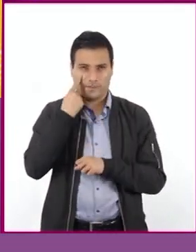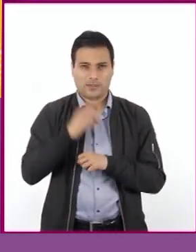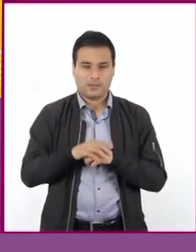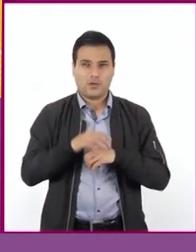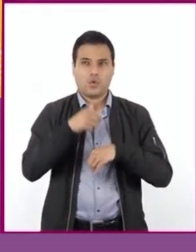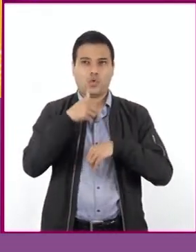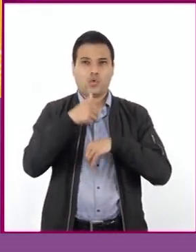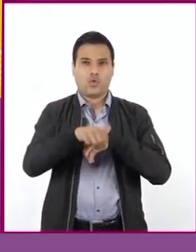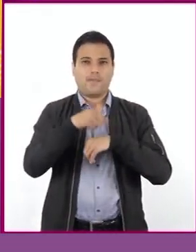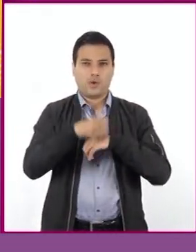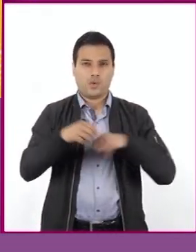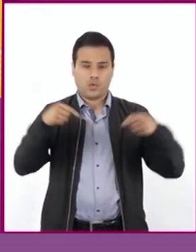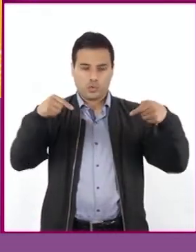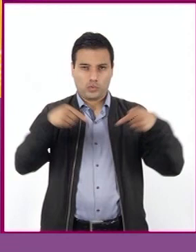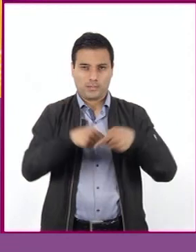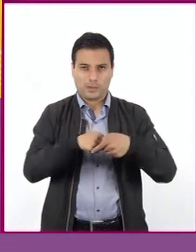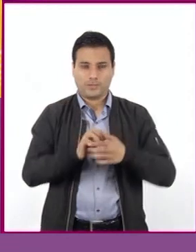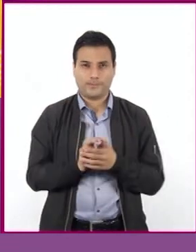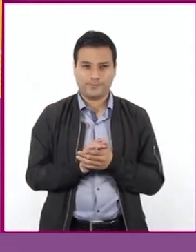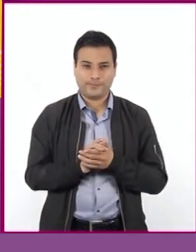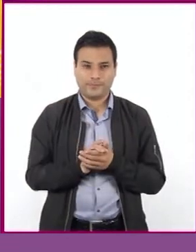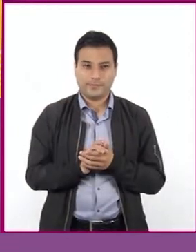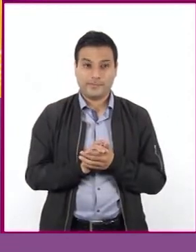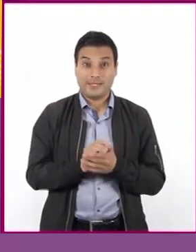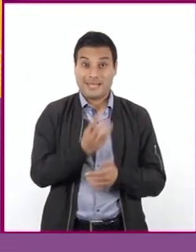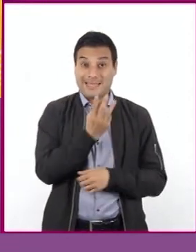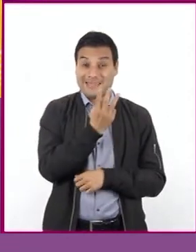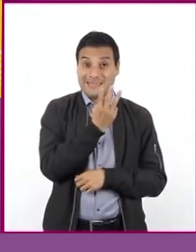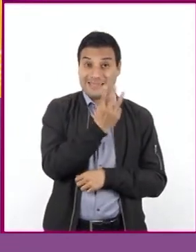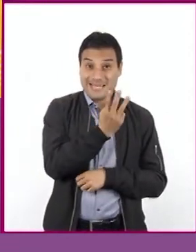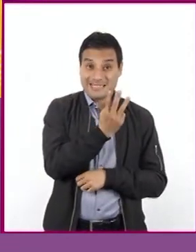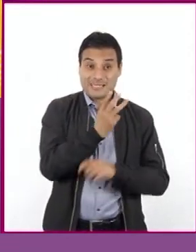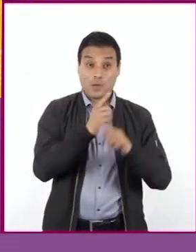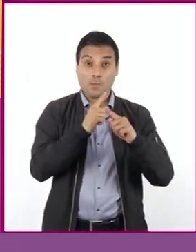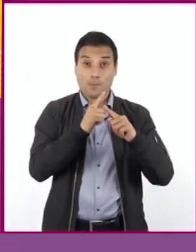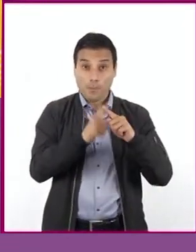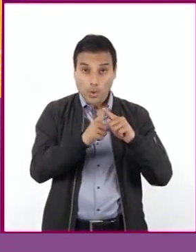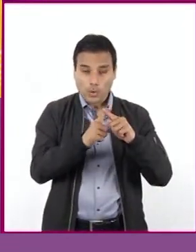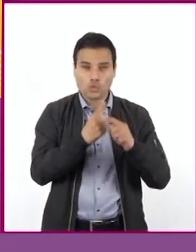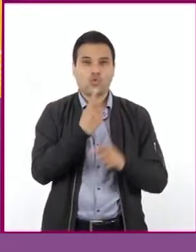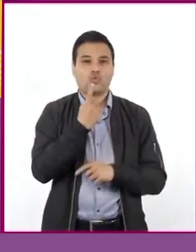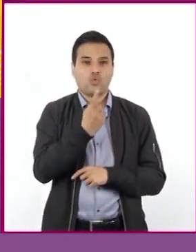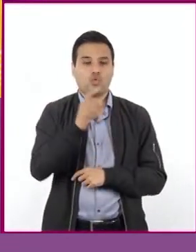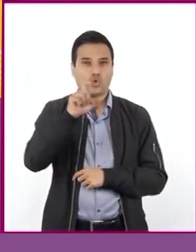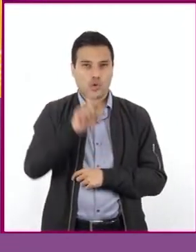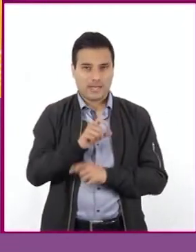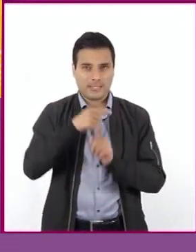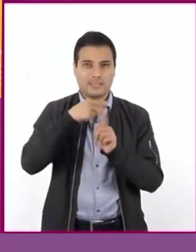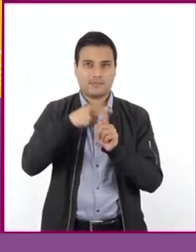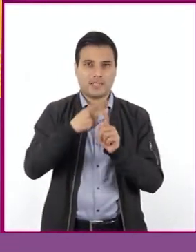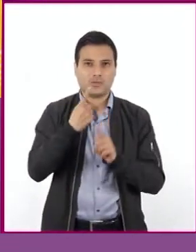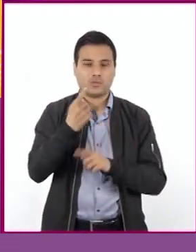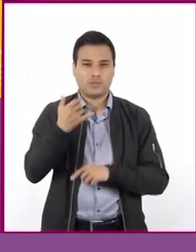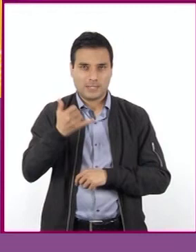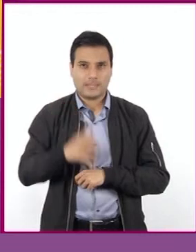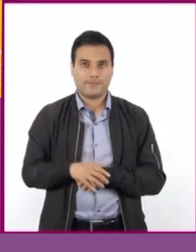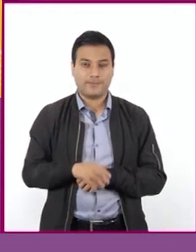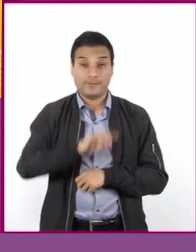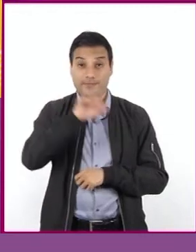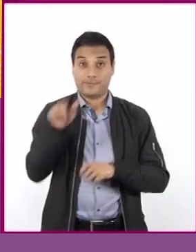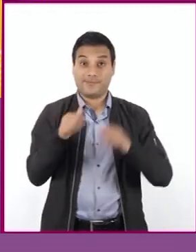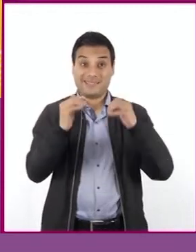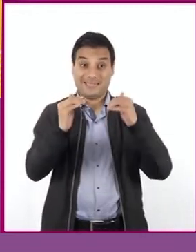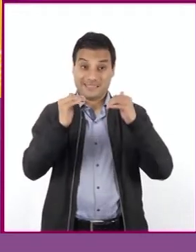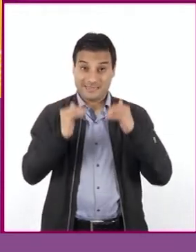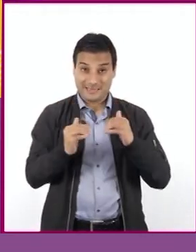es decir, el coeficiente 3 multiplicará a toda la primera ecuación y el coeficiente 1 a toda